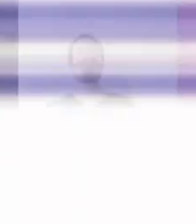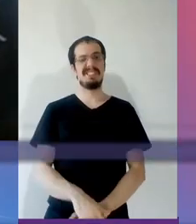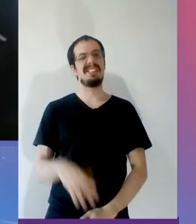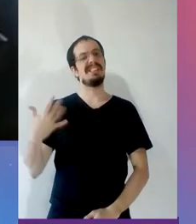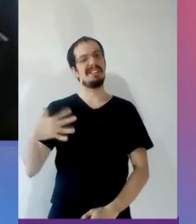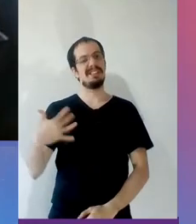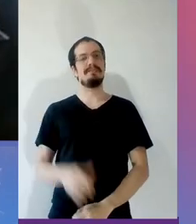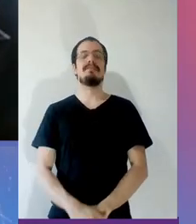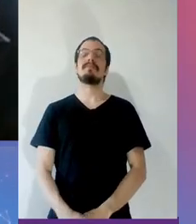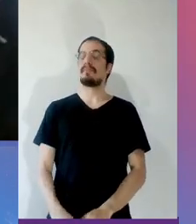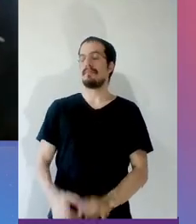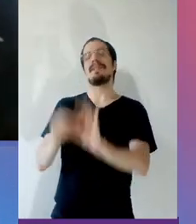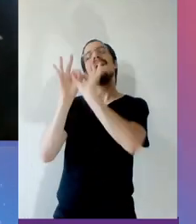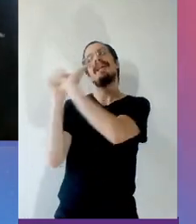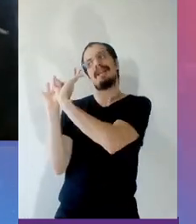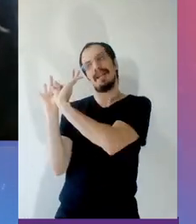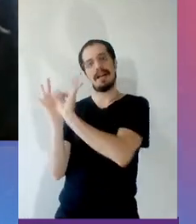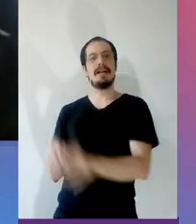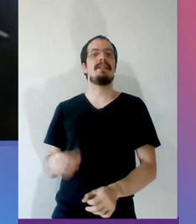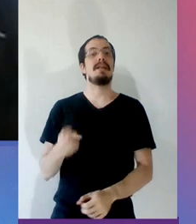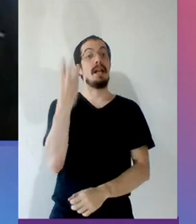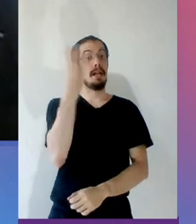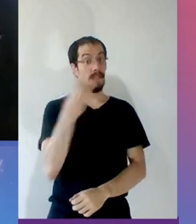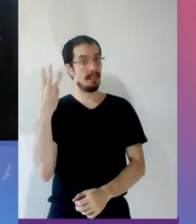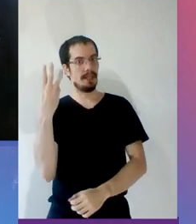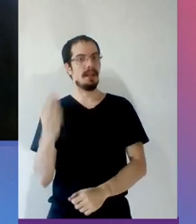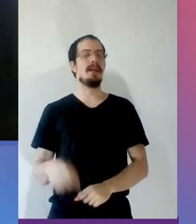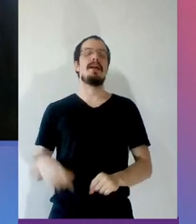Muchas gracias a las tres por